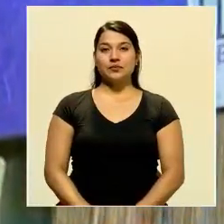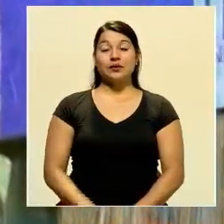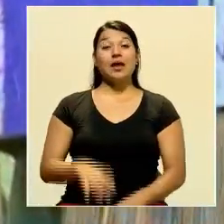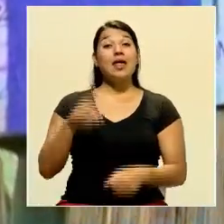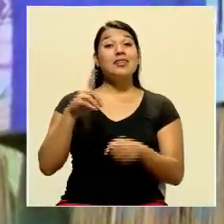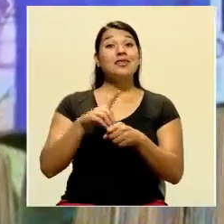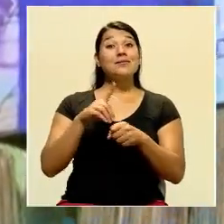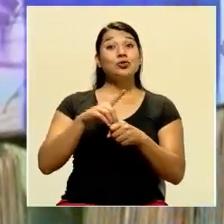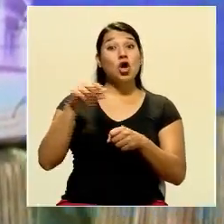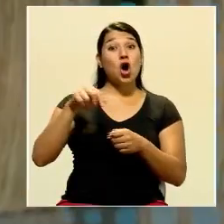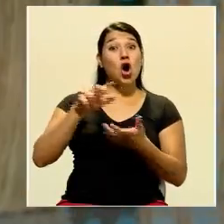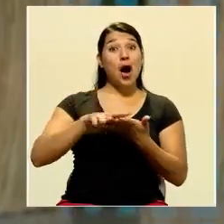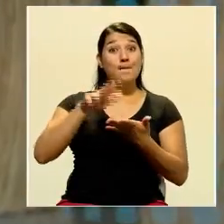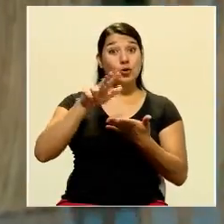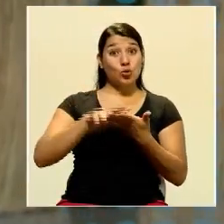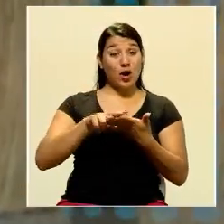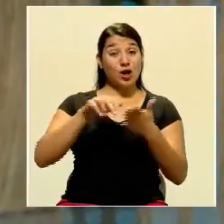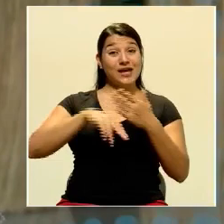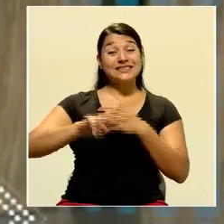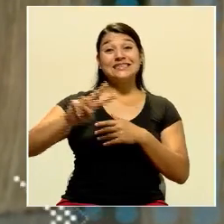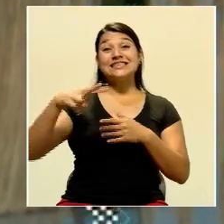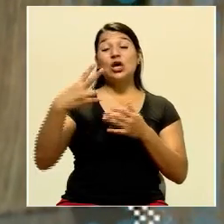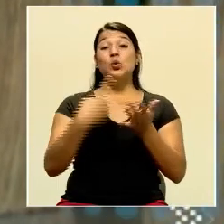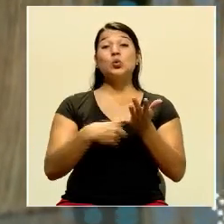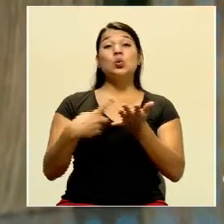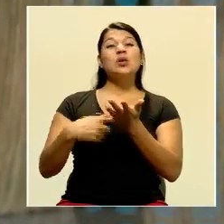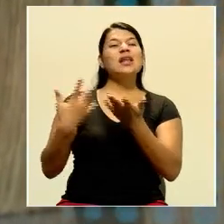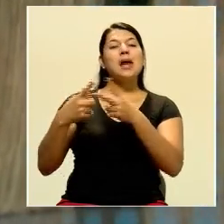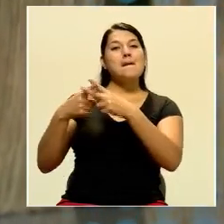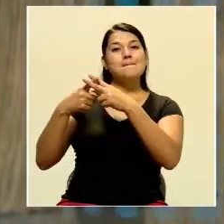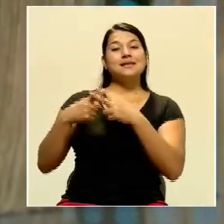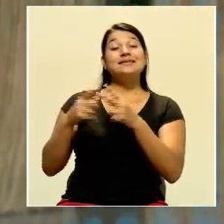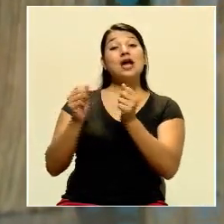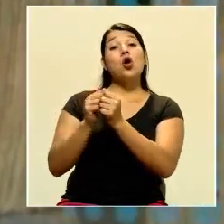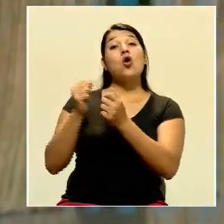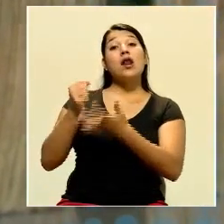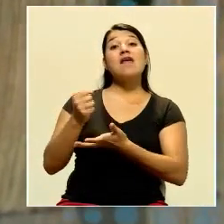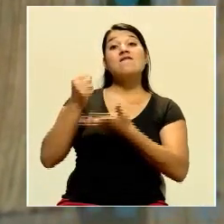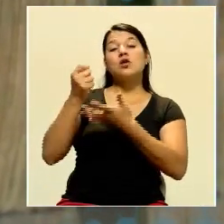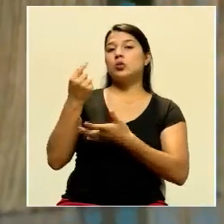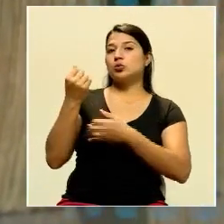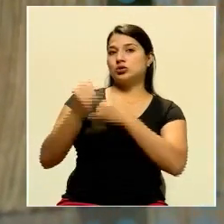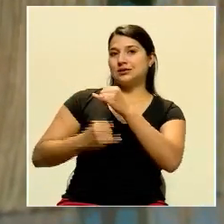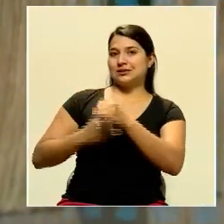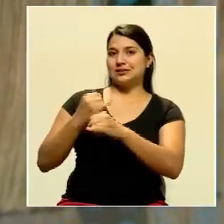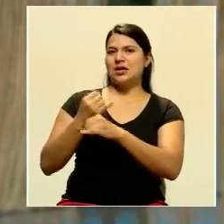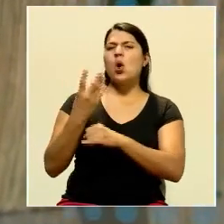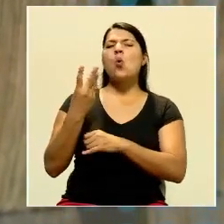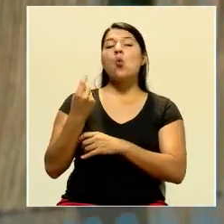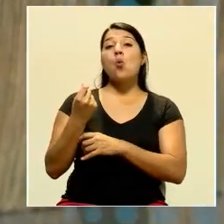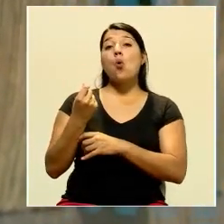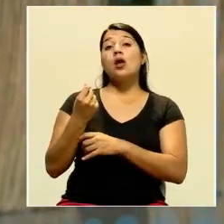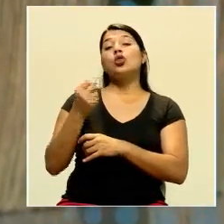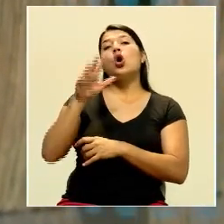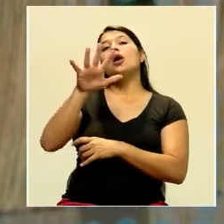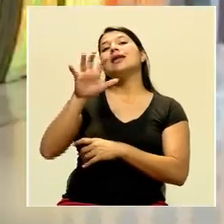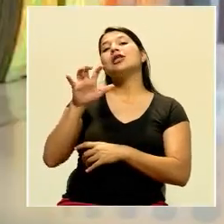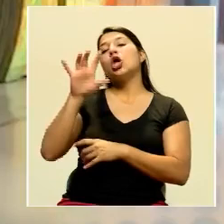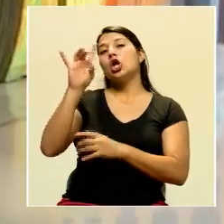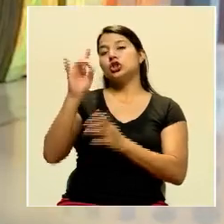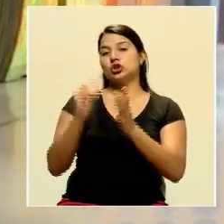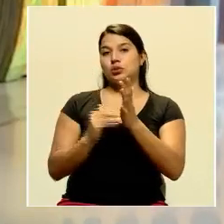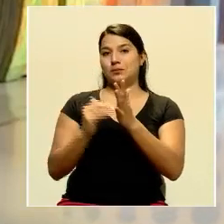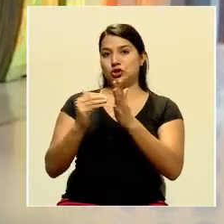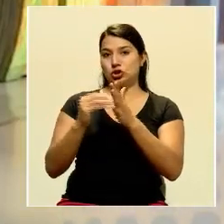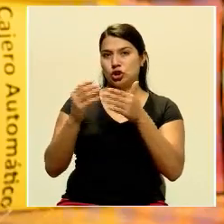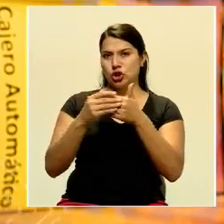Los diputados aprobaron en segundo debate el crédito con el Fondo Monetario Internacional por 508 millones de